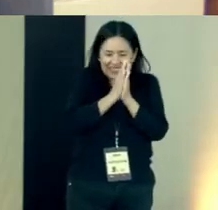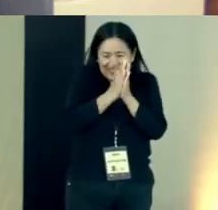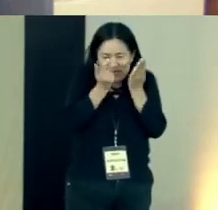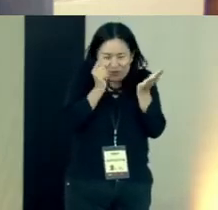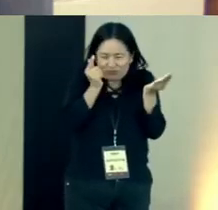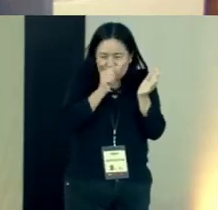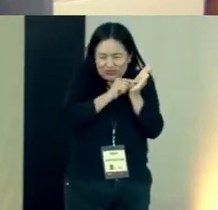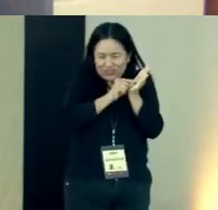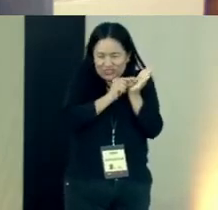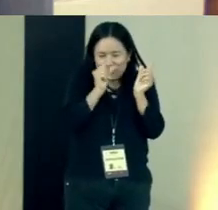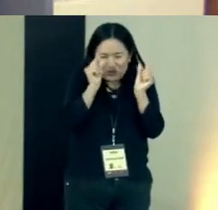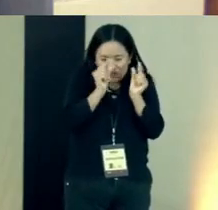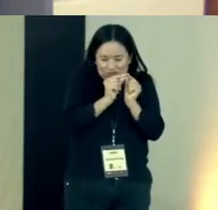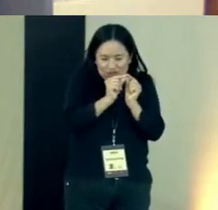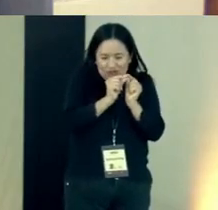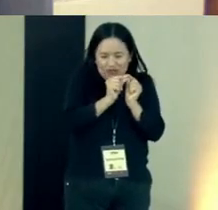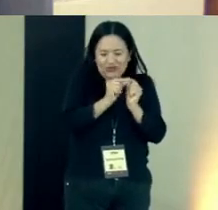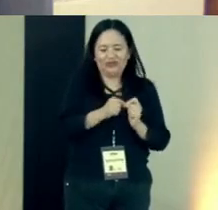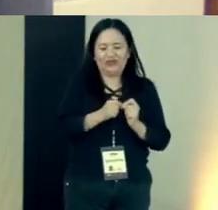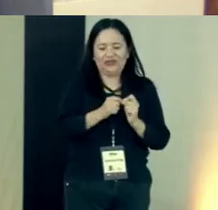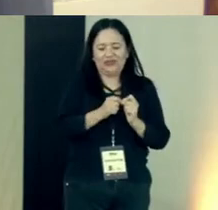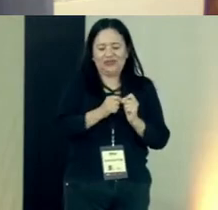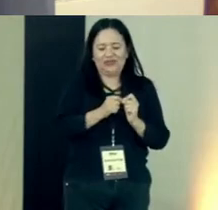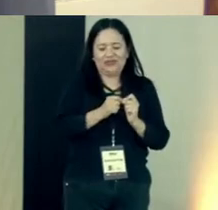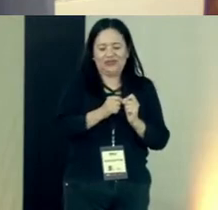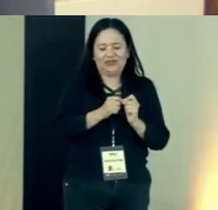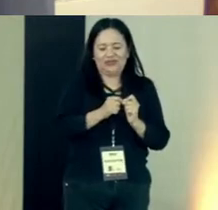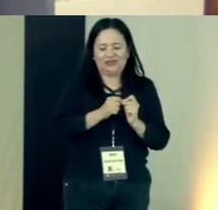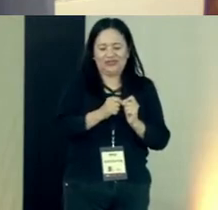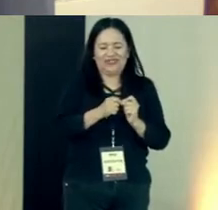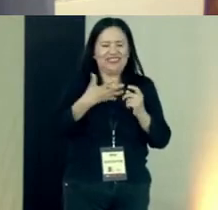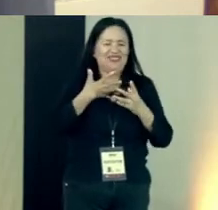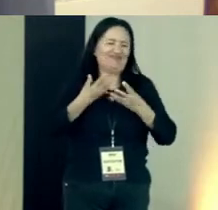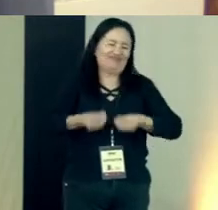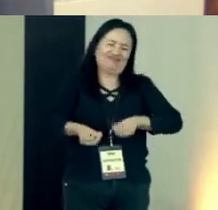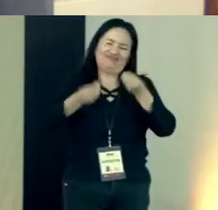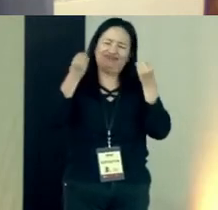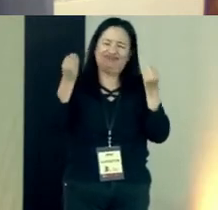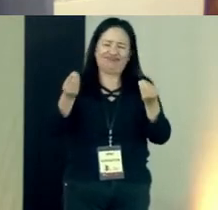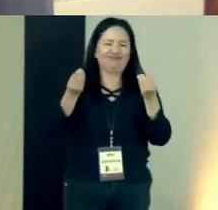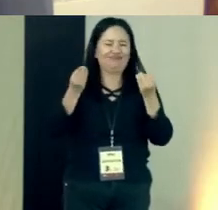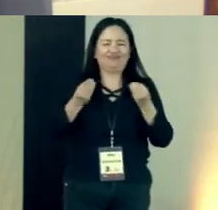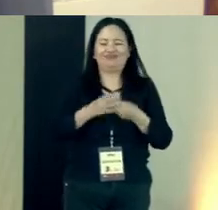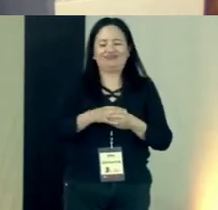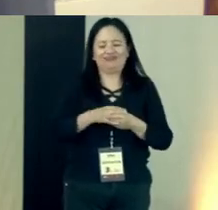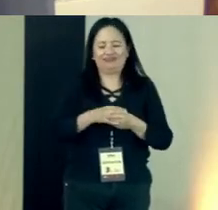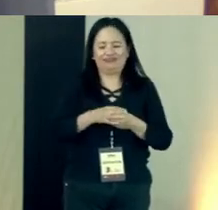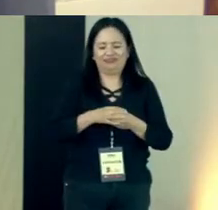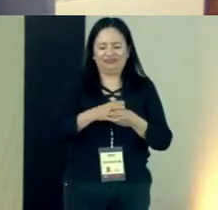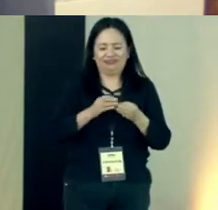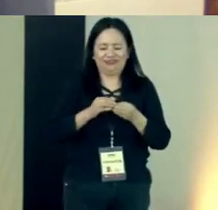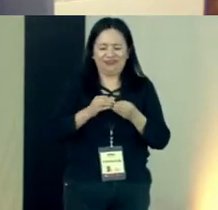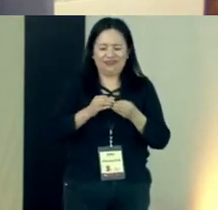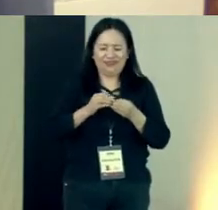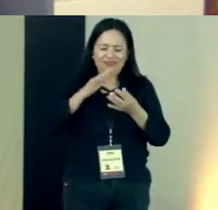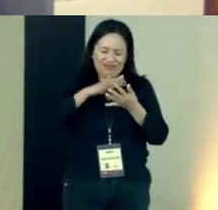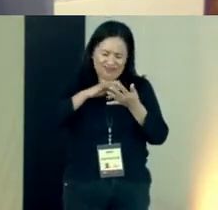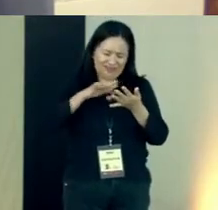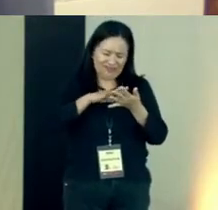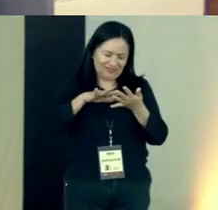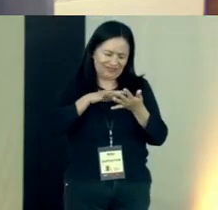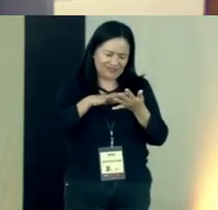chiquito realmente tiene pues muchísimos saltos, ¿no? Estamos leyendo a Machado y de